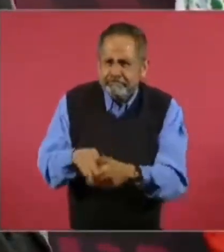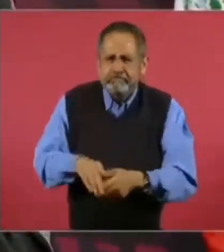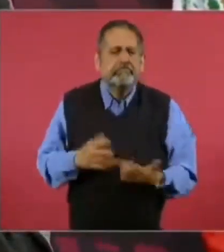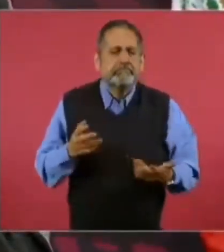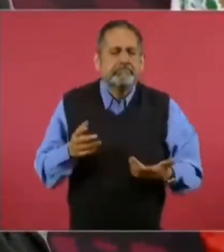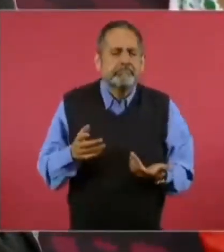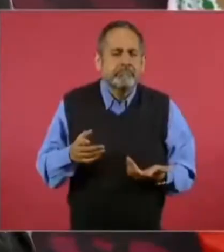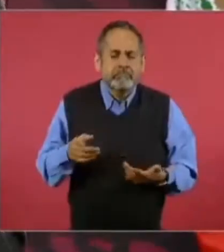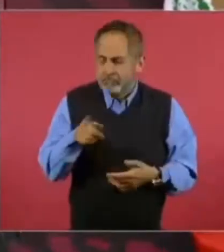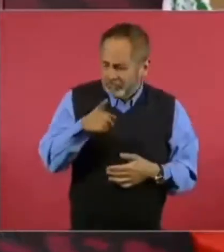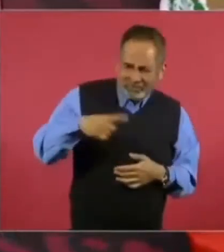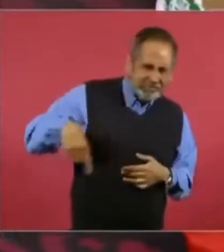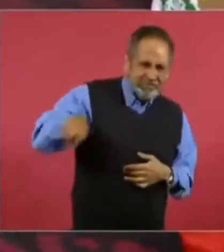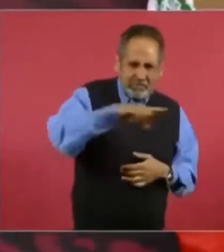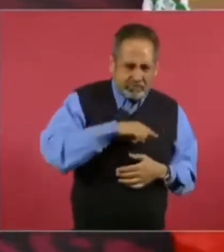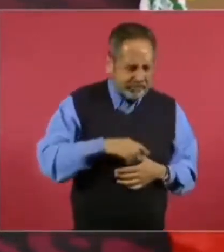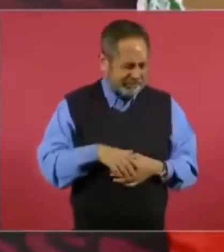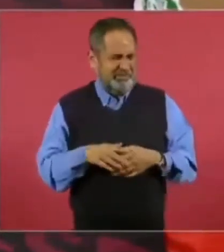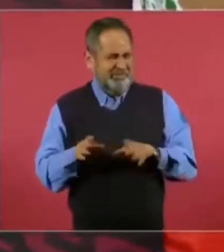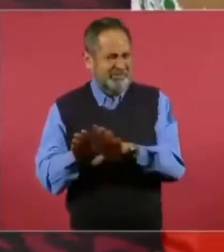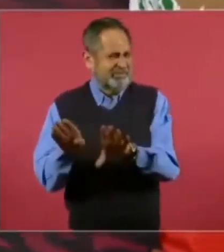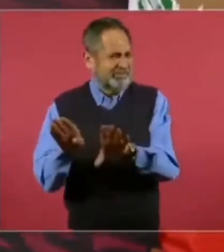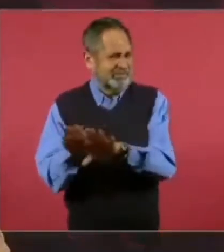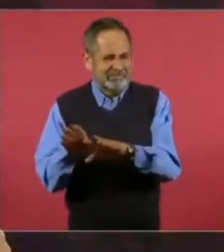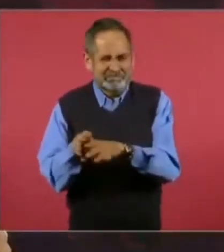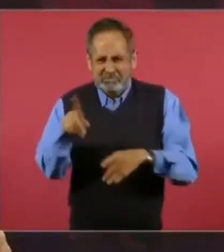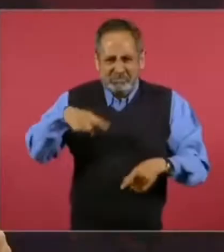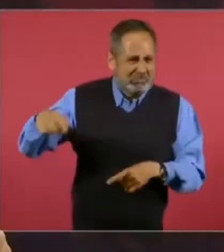Un mago,